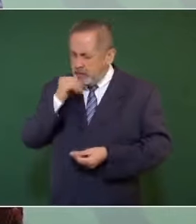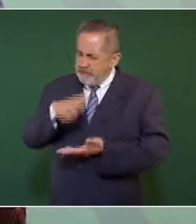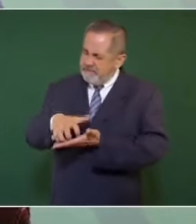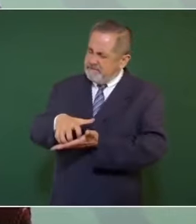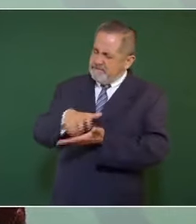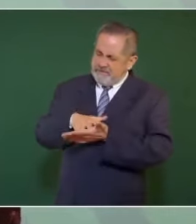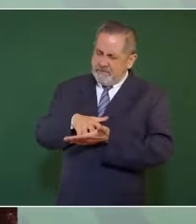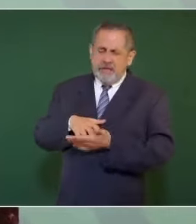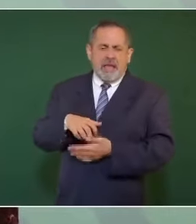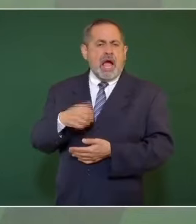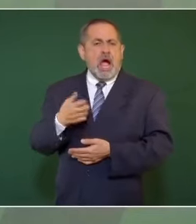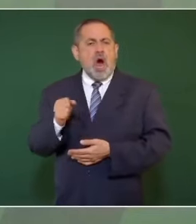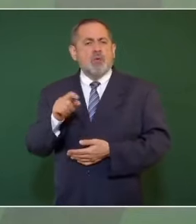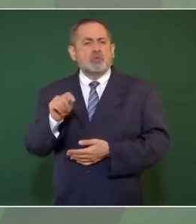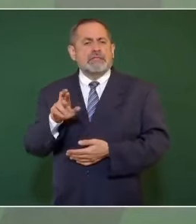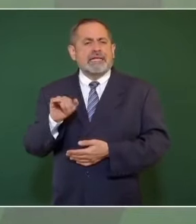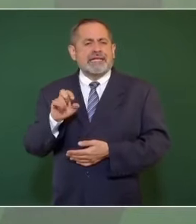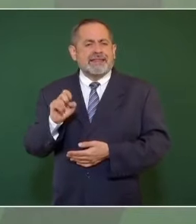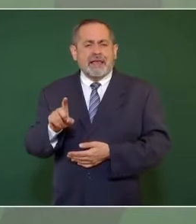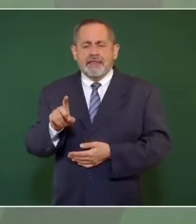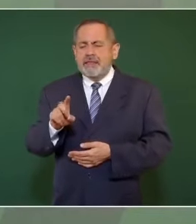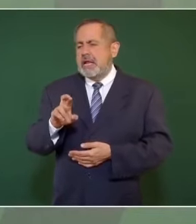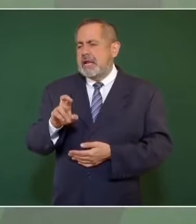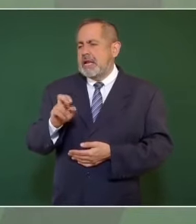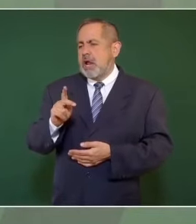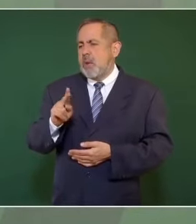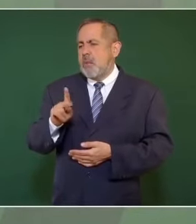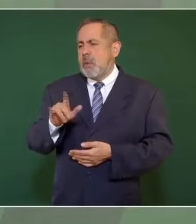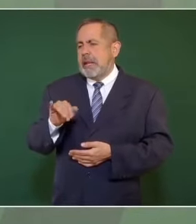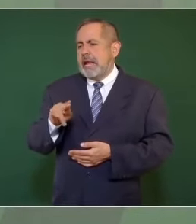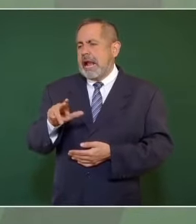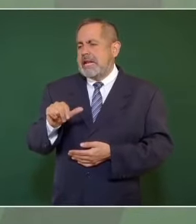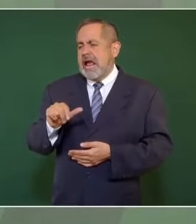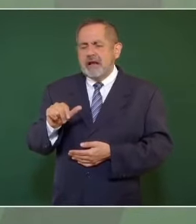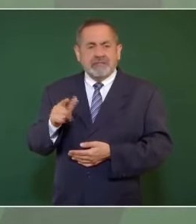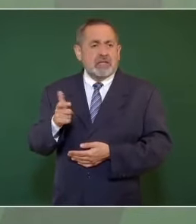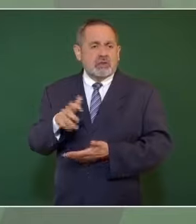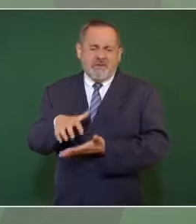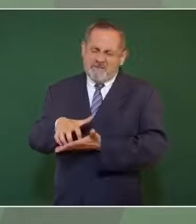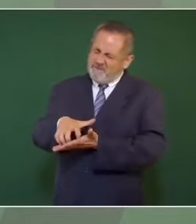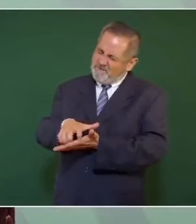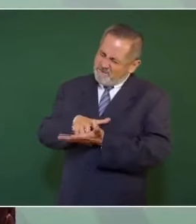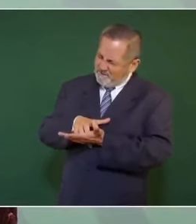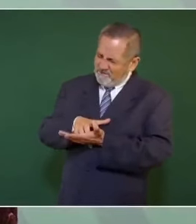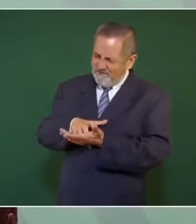liberar muchos fondos al desarrollo. Pero lo que más nos ha